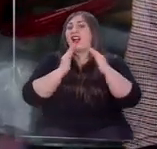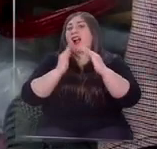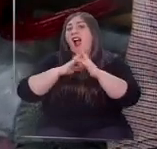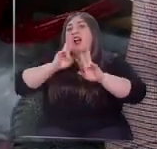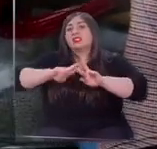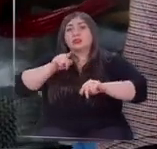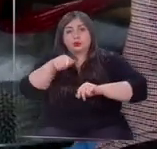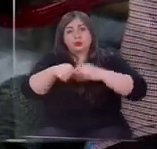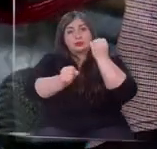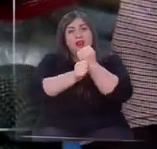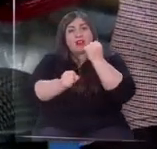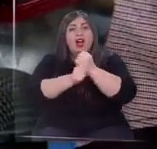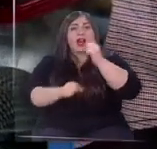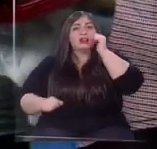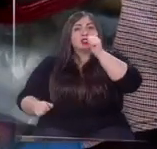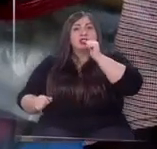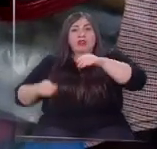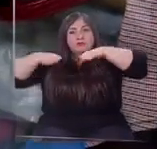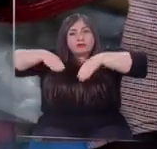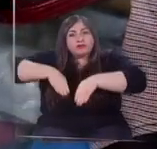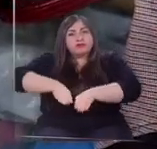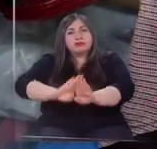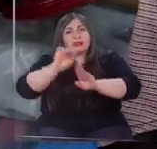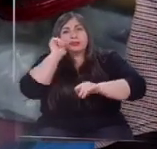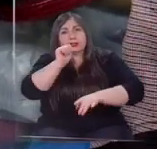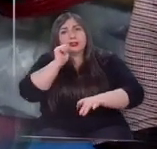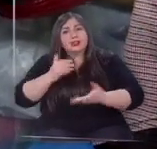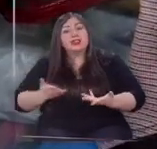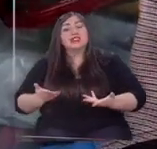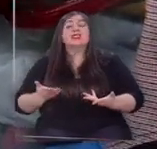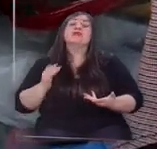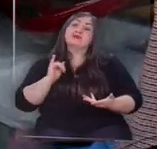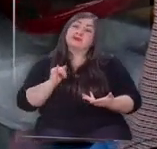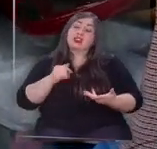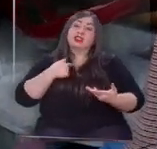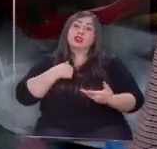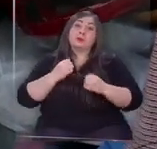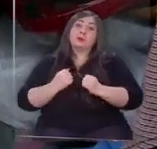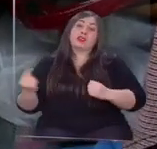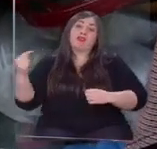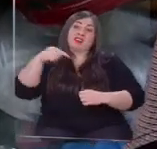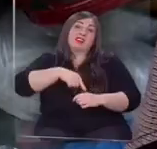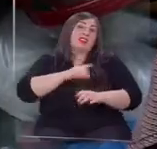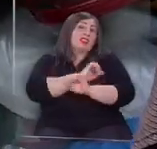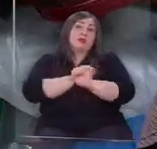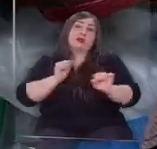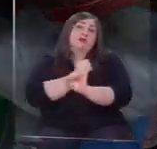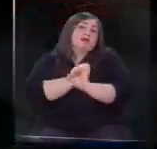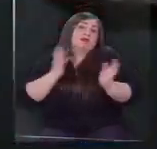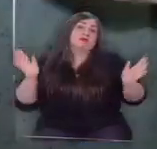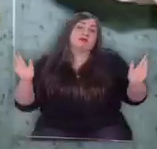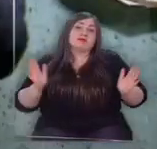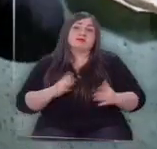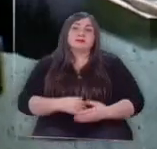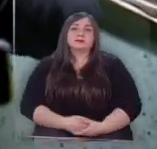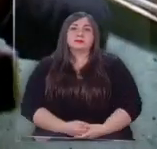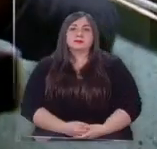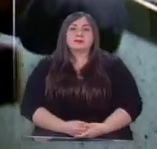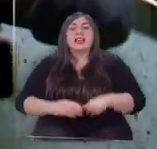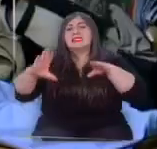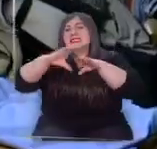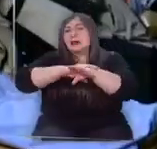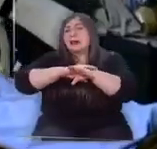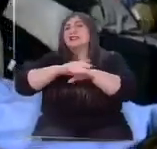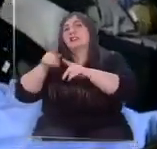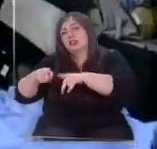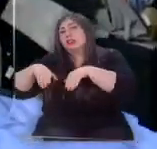tú trabajas del día a día, de los surcidos y claro, eso. Hasta el momento en que yo pueda venir, tú vas a tener que venir, de lo contrario. Zapatero y